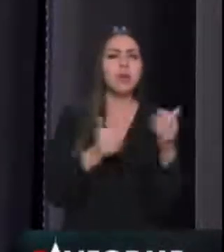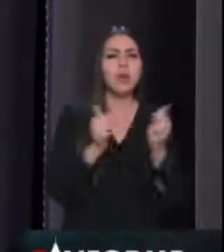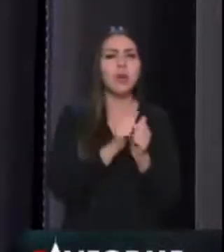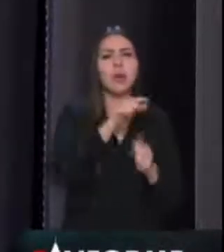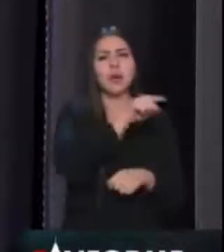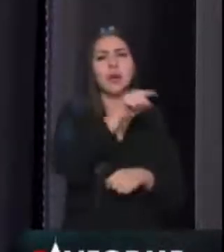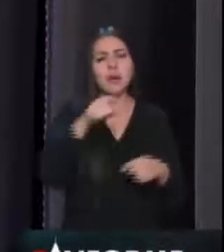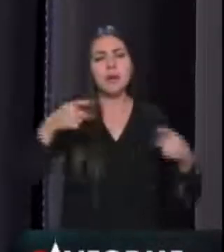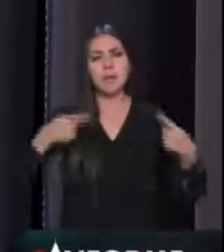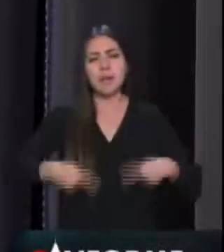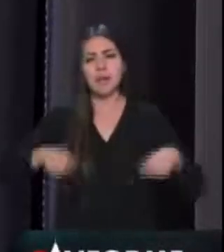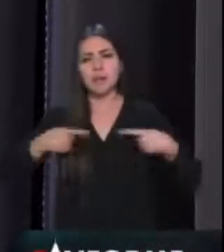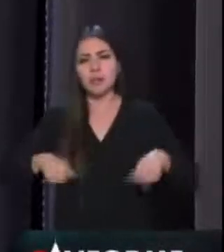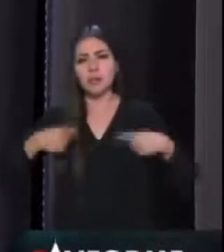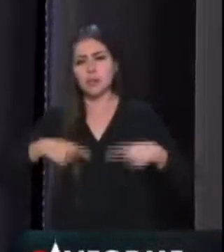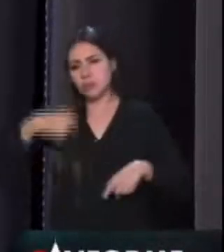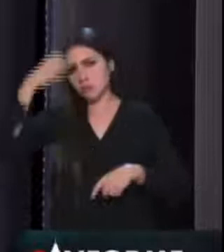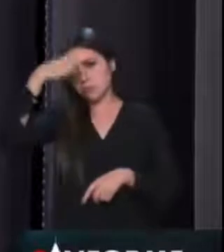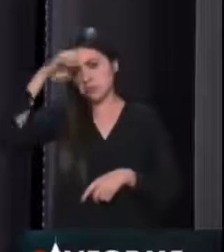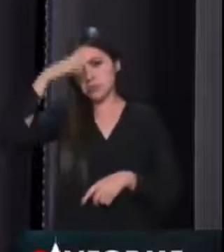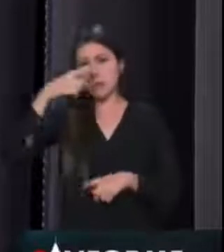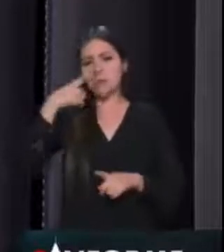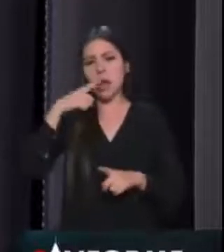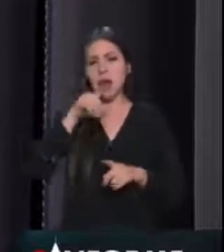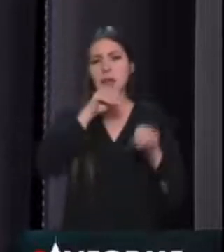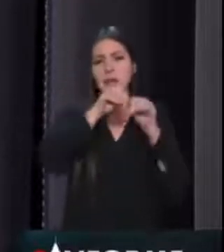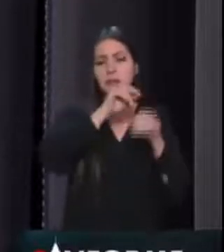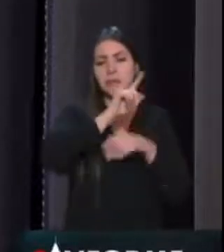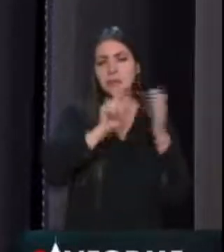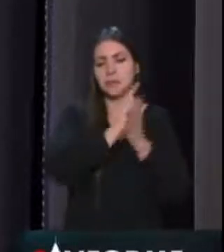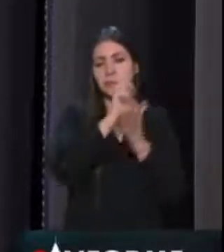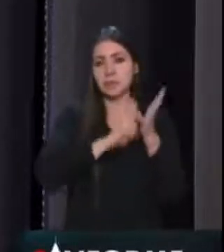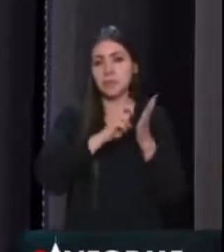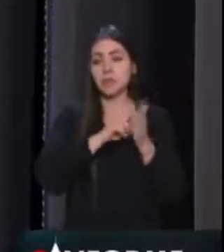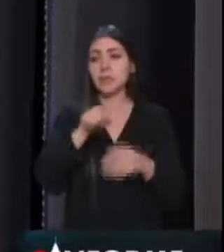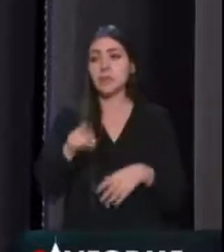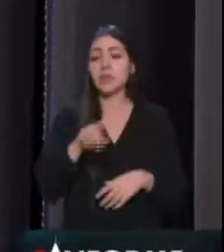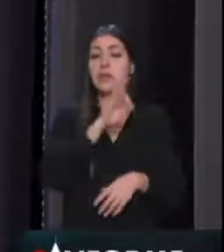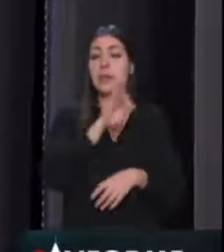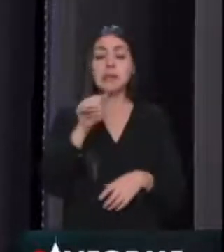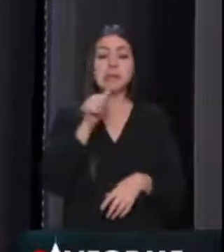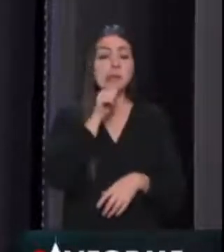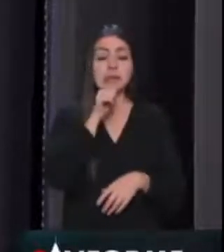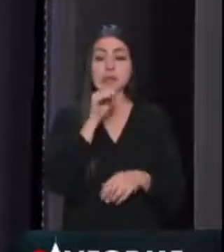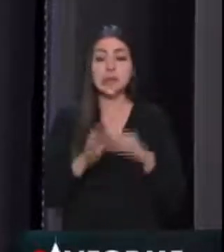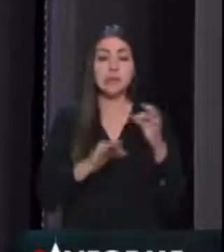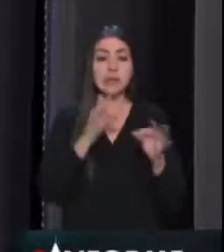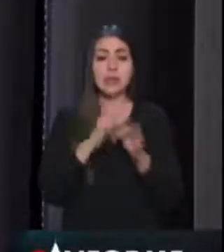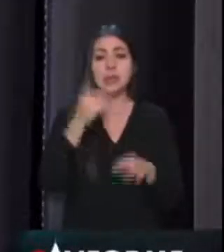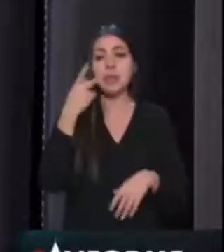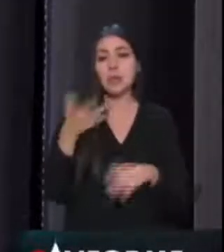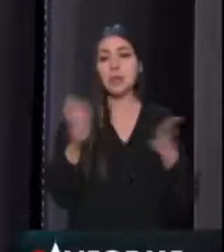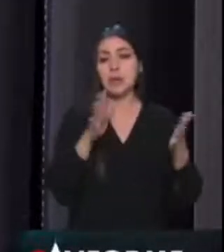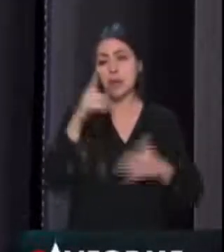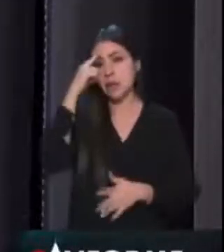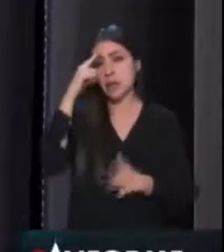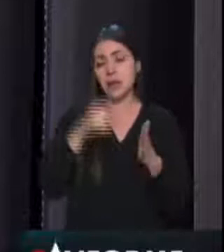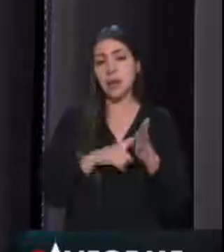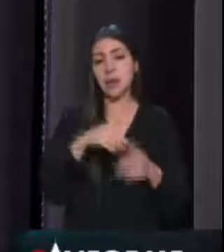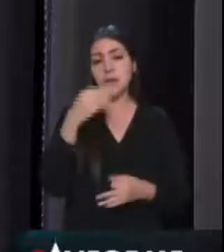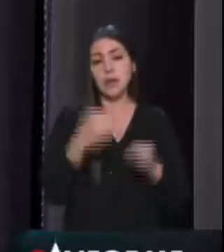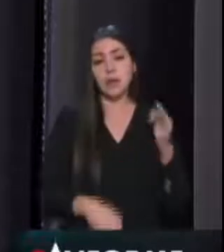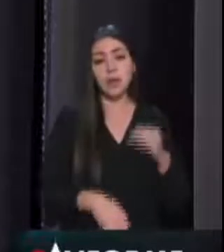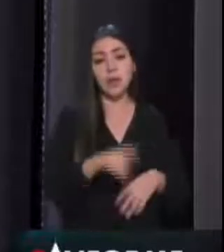establecieron plazos, pero se adelantó que esto podría ocurrir una vez que se haya aprobado el paquete económico, es decir, para finales de noviembre o principios de